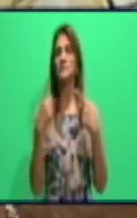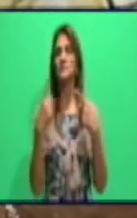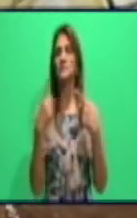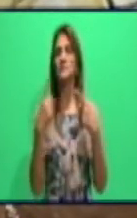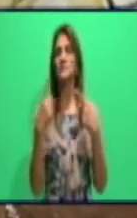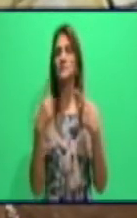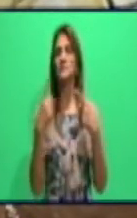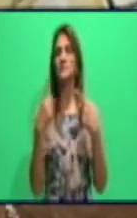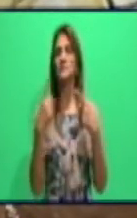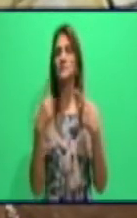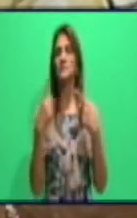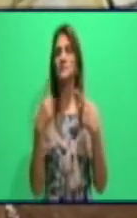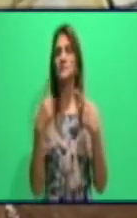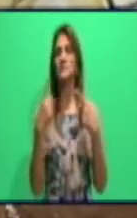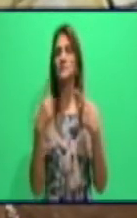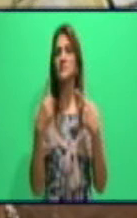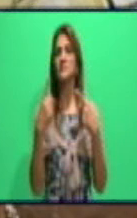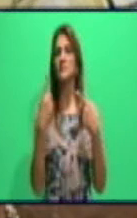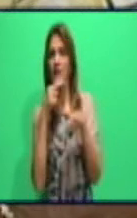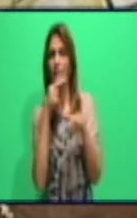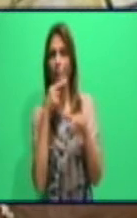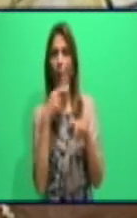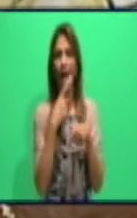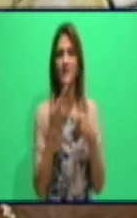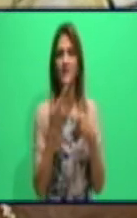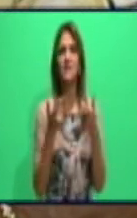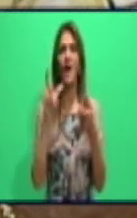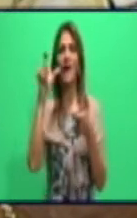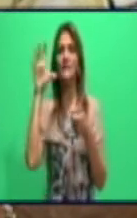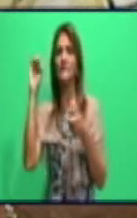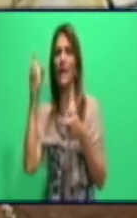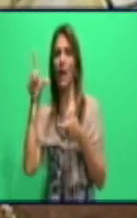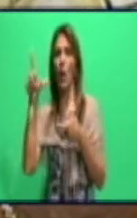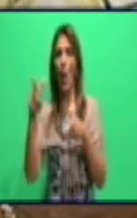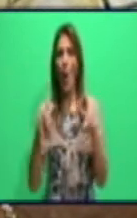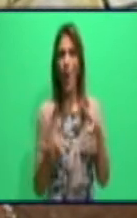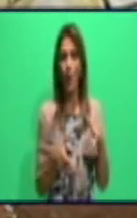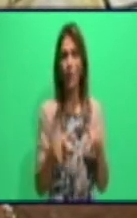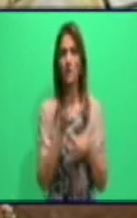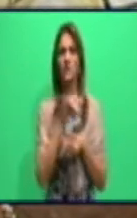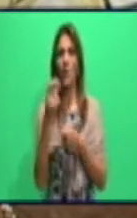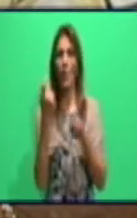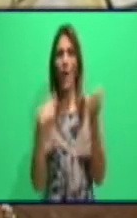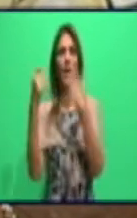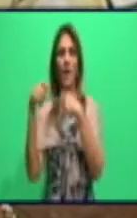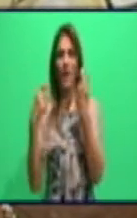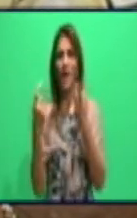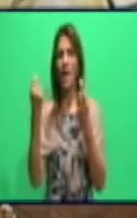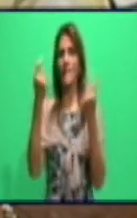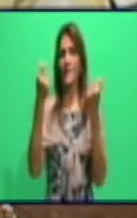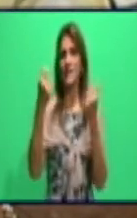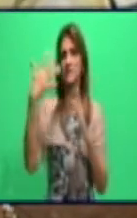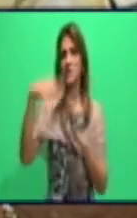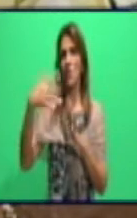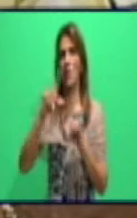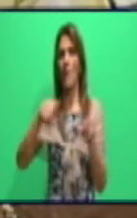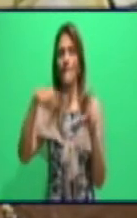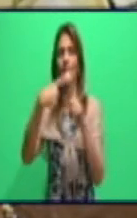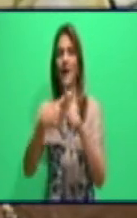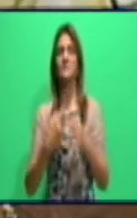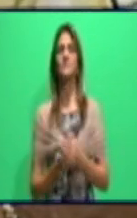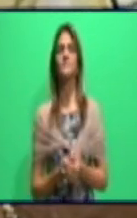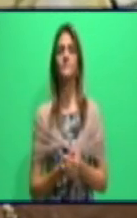venta de col es el que está establecido por el consejo de la administración rodilla de llano y en el sector